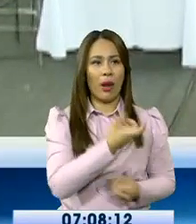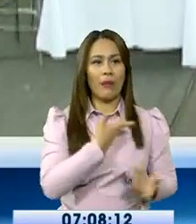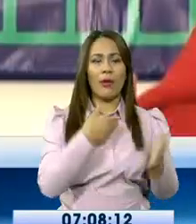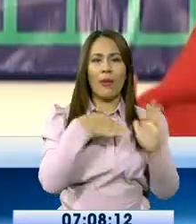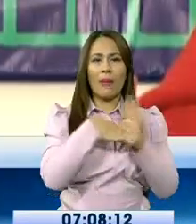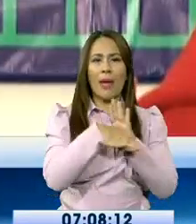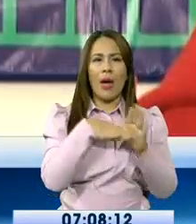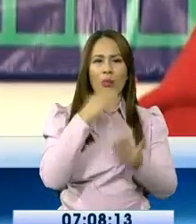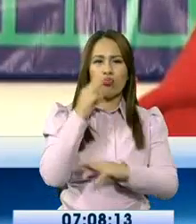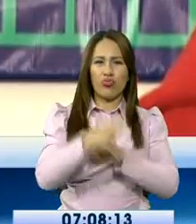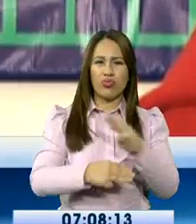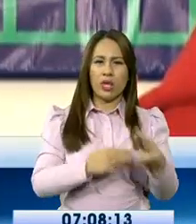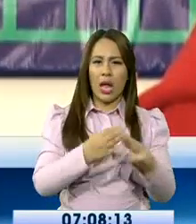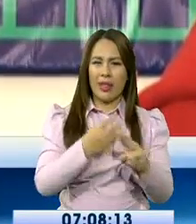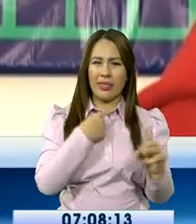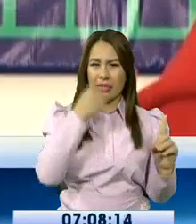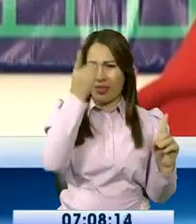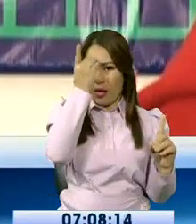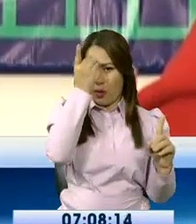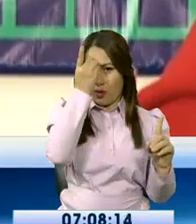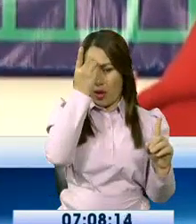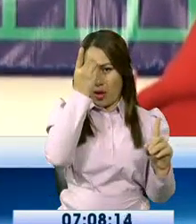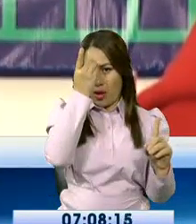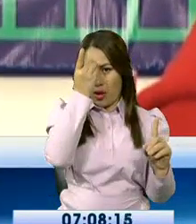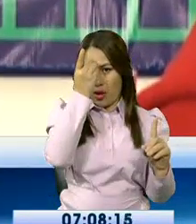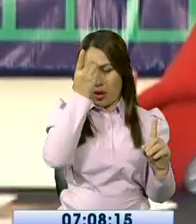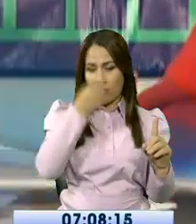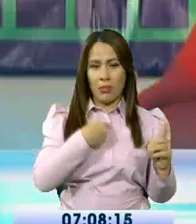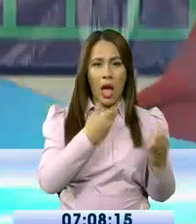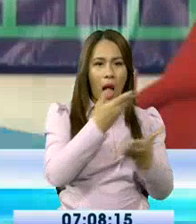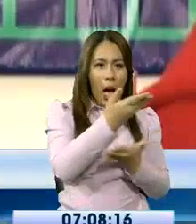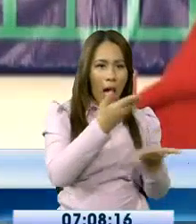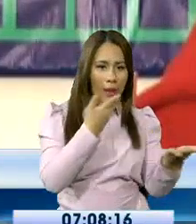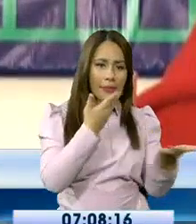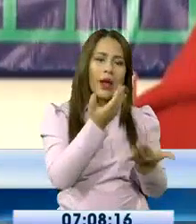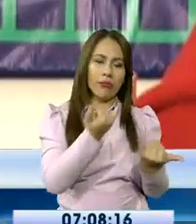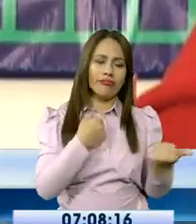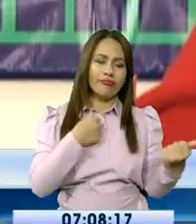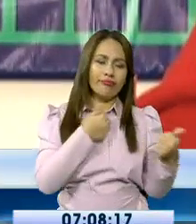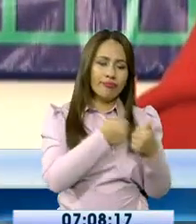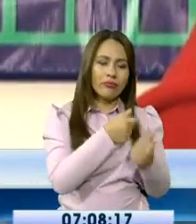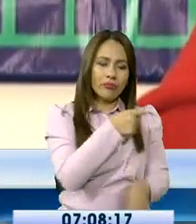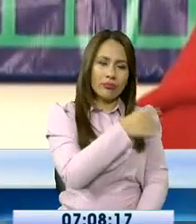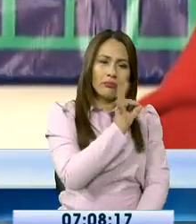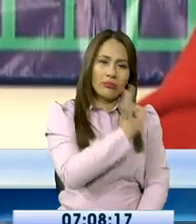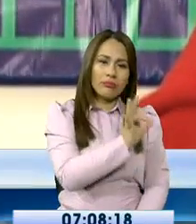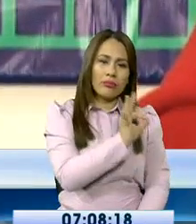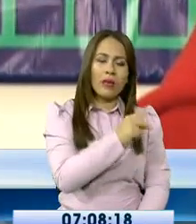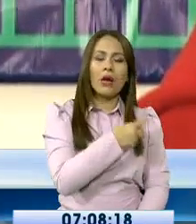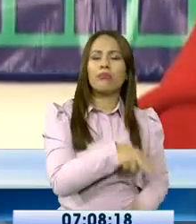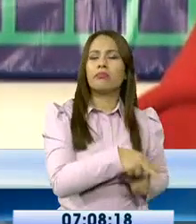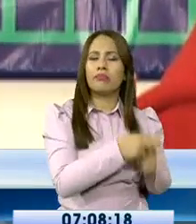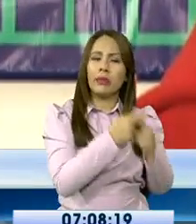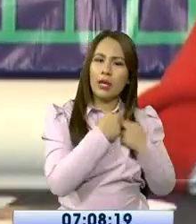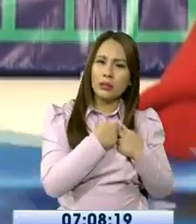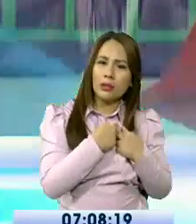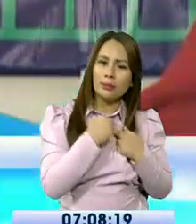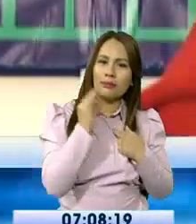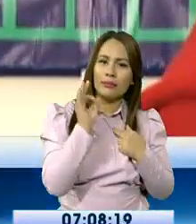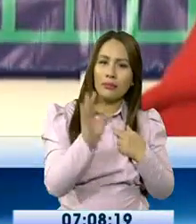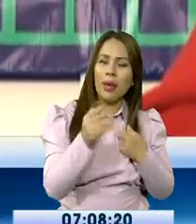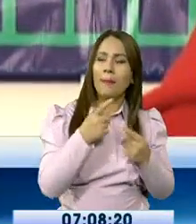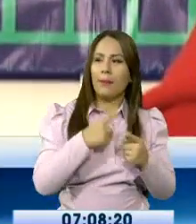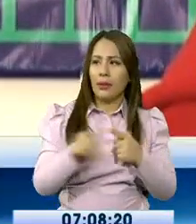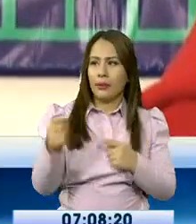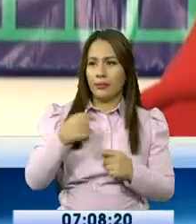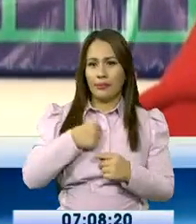Mundial. Hemos iniciado ya los acercamientos con el Banco Mundial. Es una excelente fuente de financiamiento. Sabemos